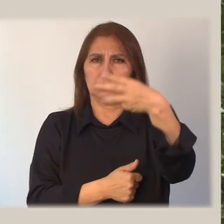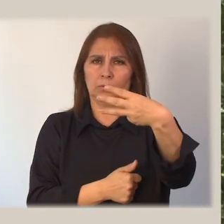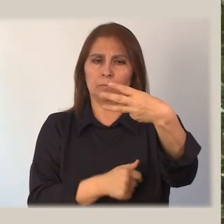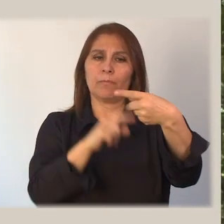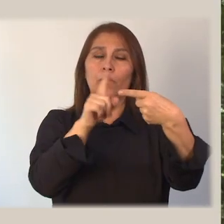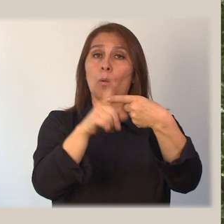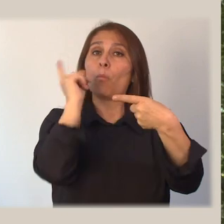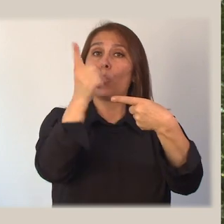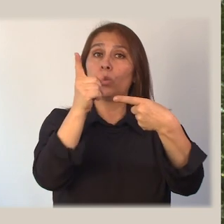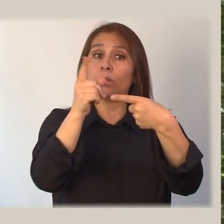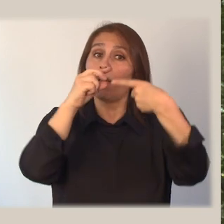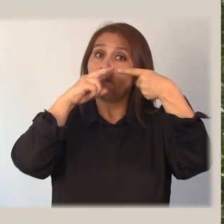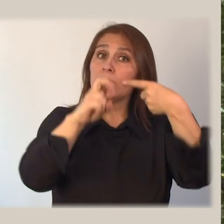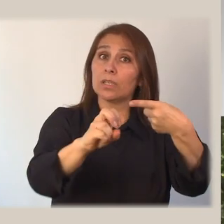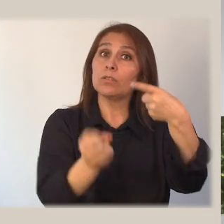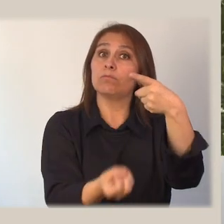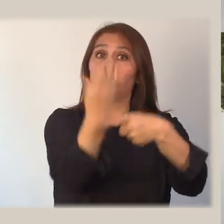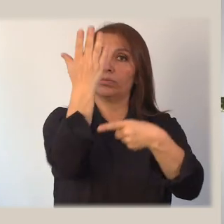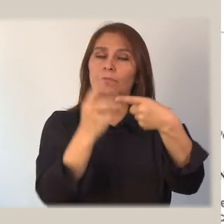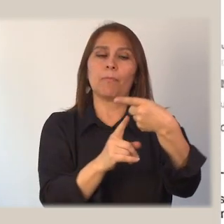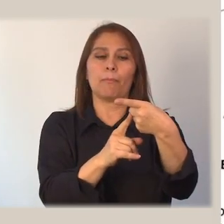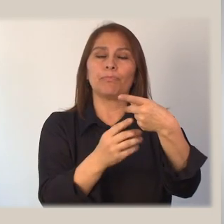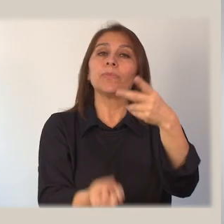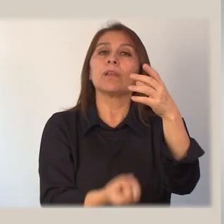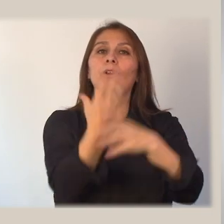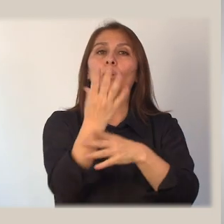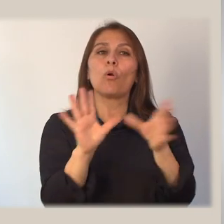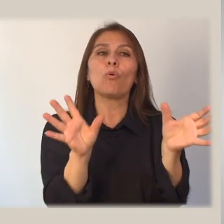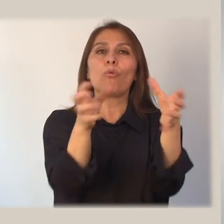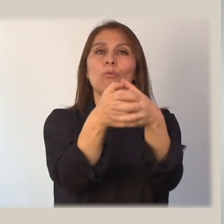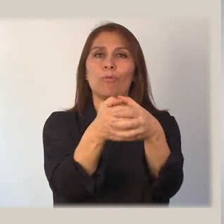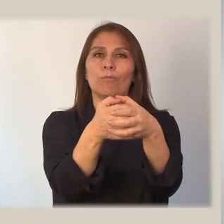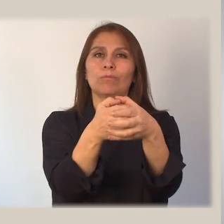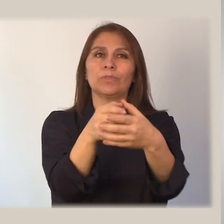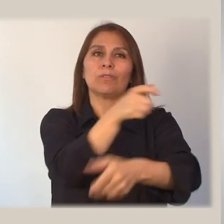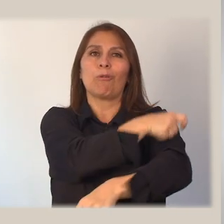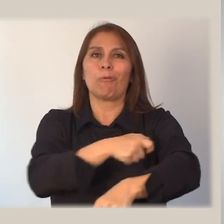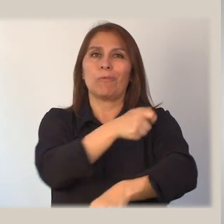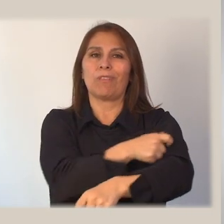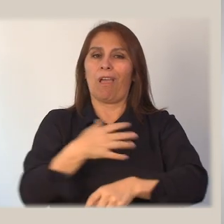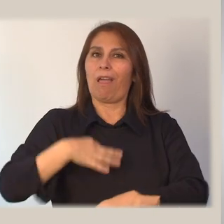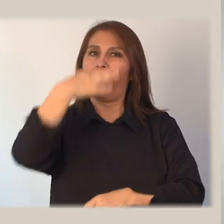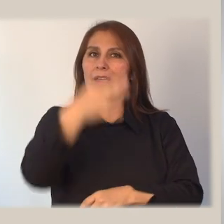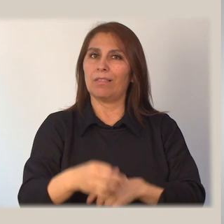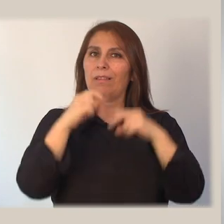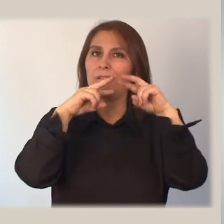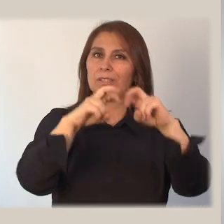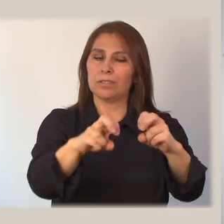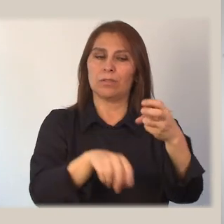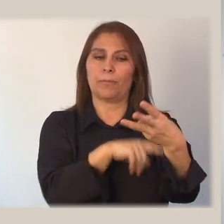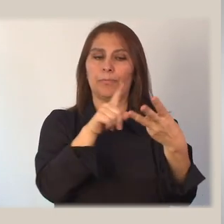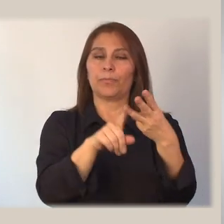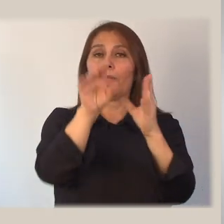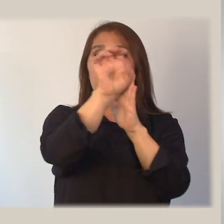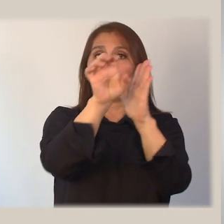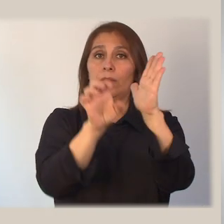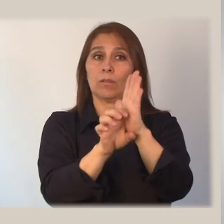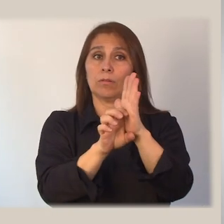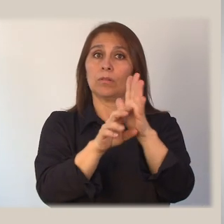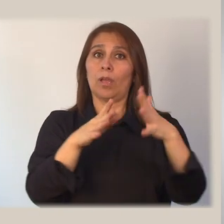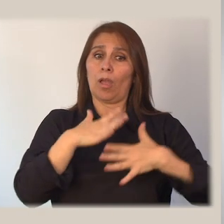Podemos citar aquí 3 estrategias. Se aprobó el documento de políticas de investigación, se creó el Comité de Ética de la